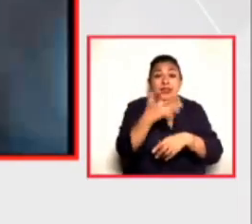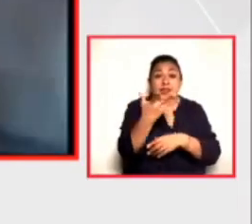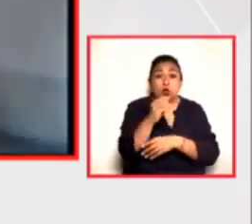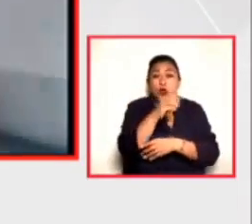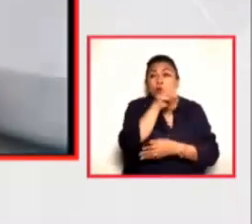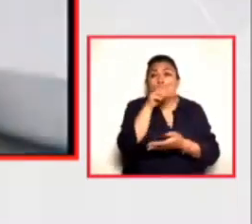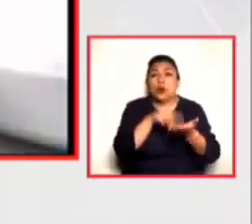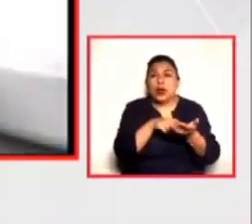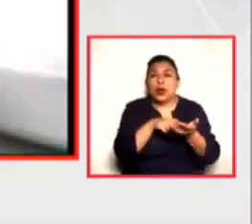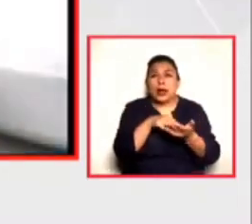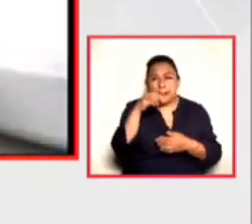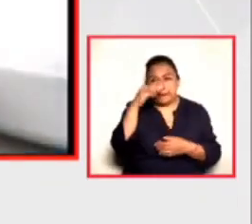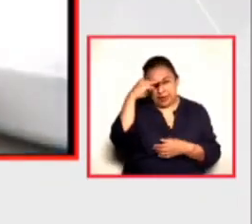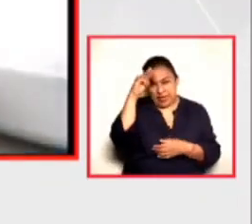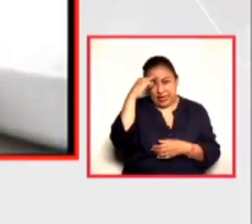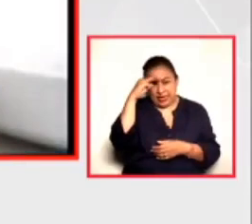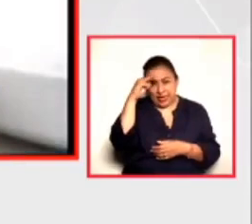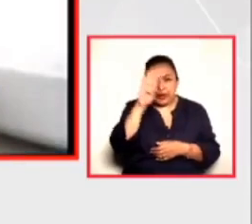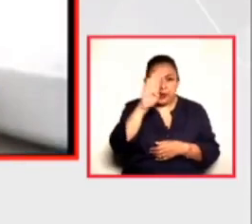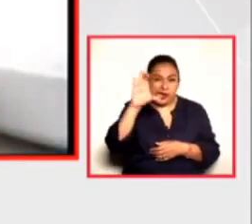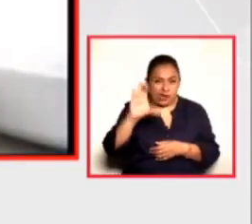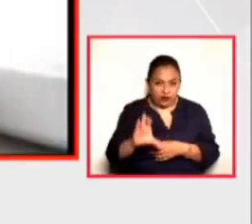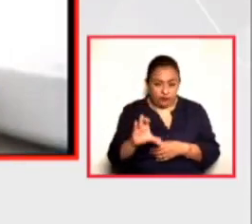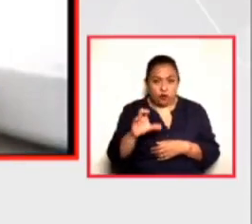California. Noticias 22, Omar Vera.